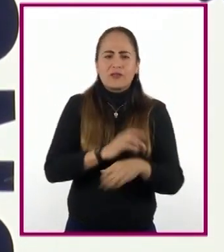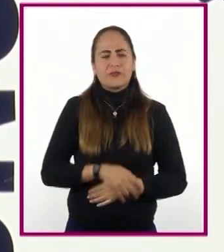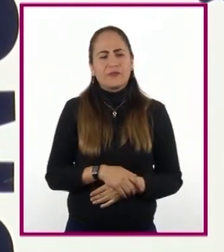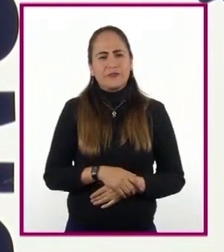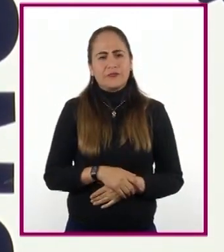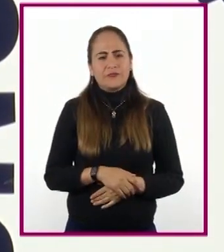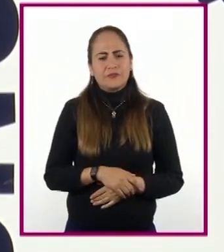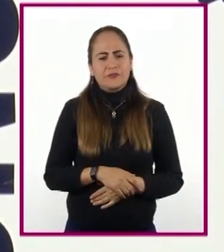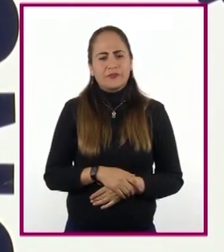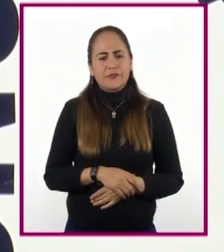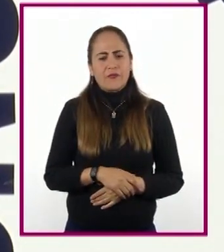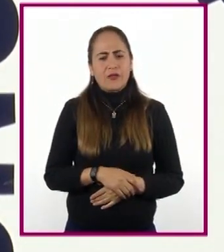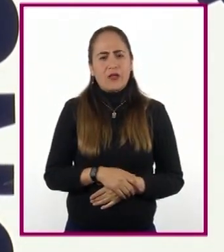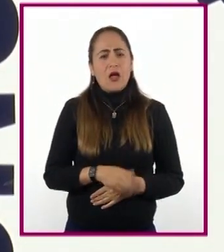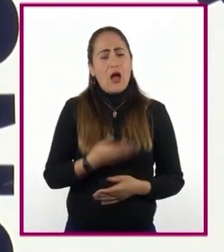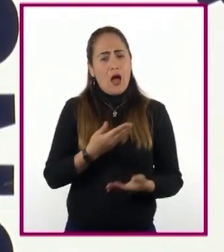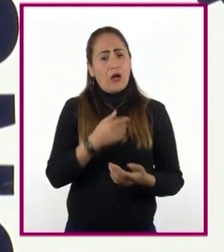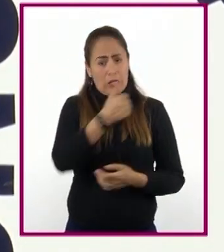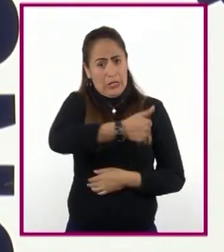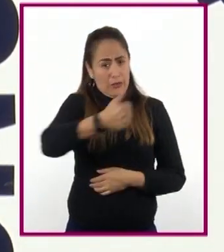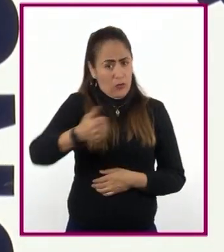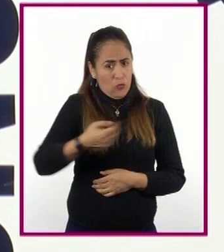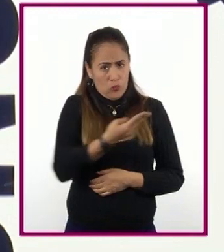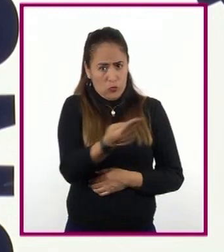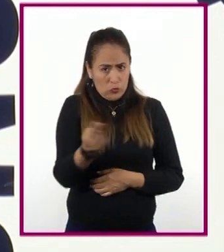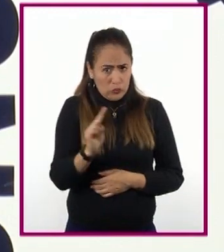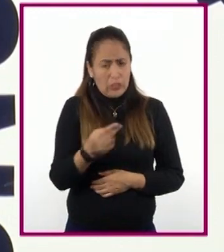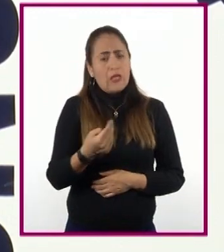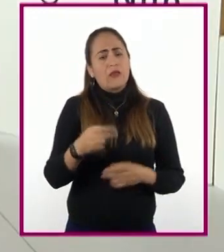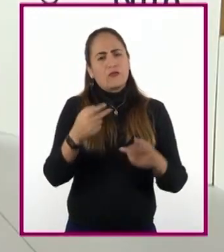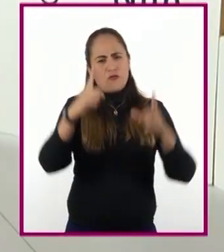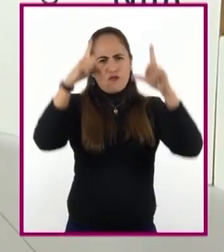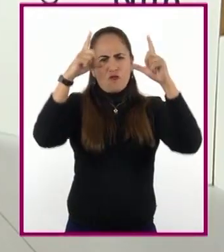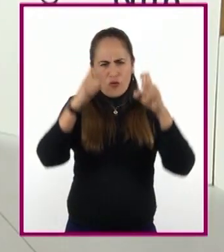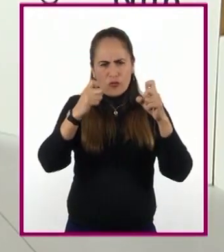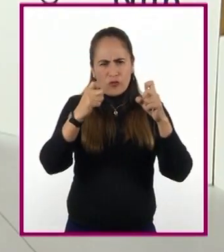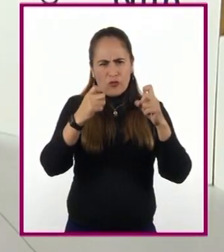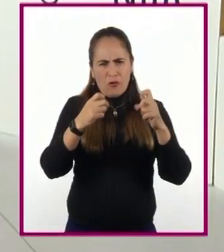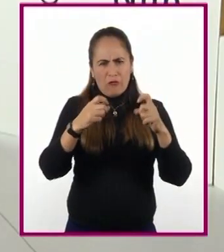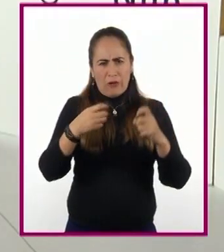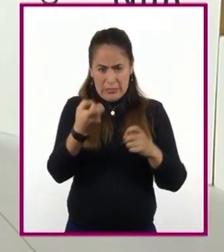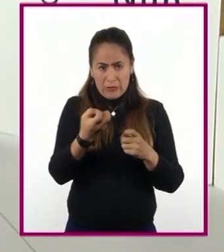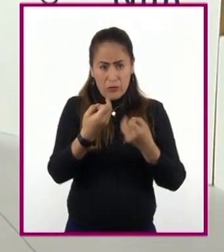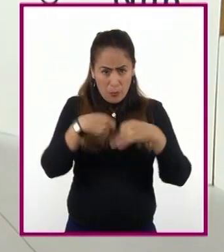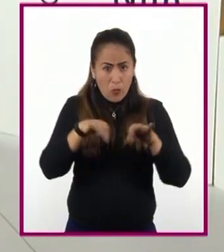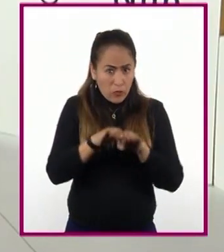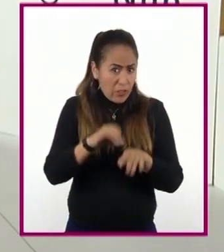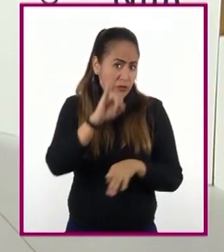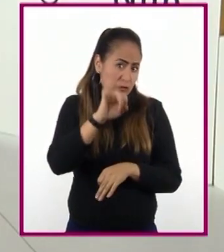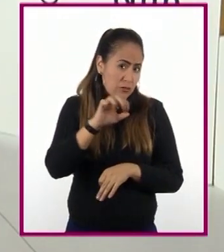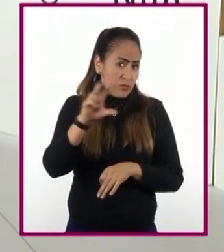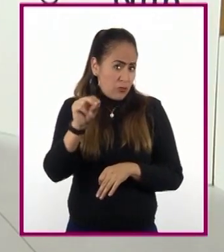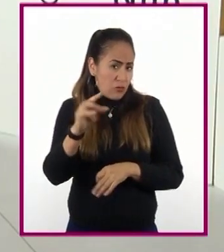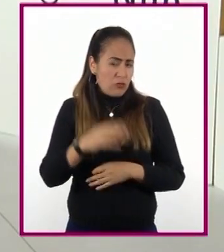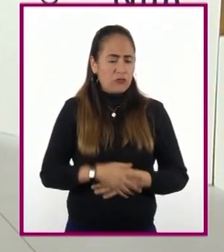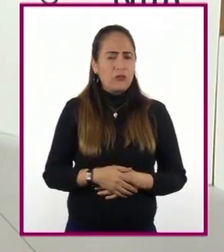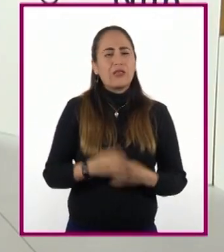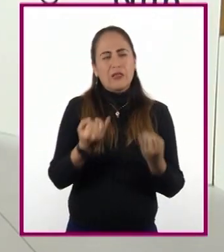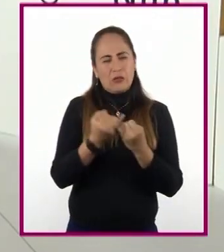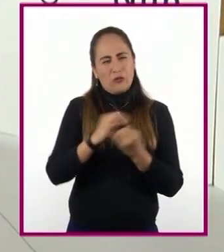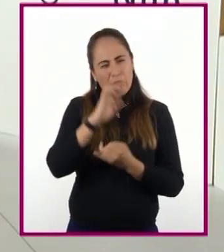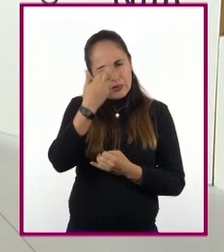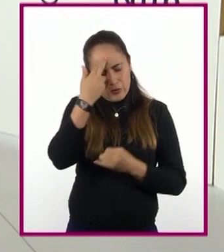la importancia que tiene para ustedes la fotografía en sus vidas? Por último, no olviden sus hábitos de